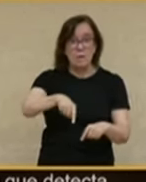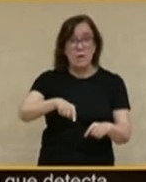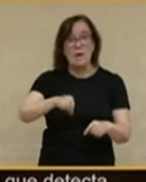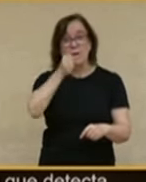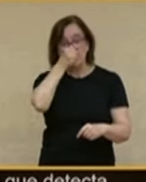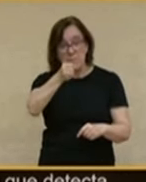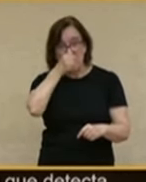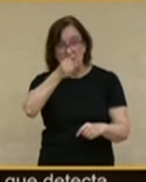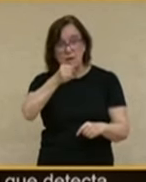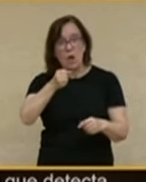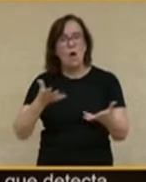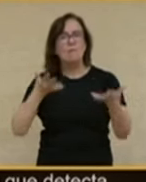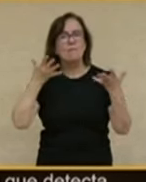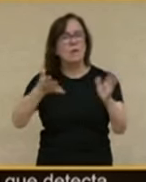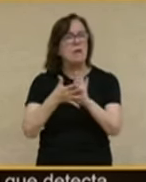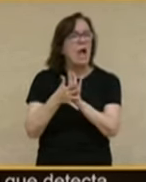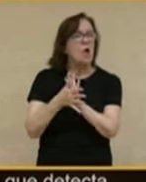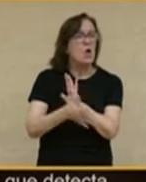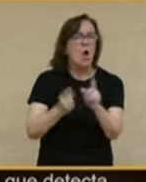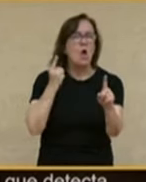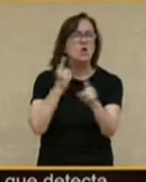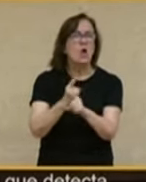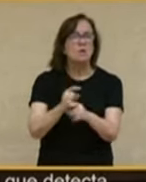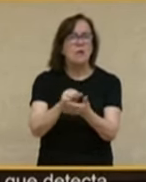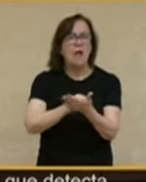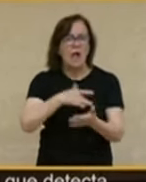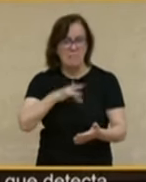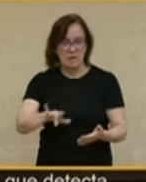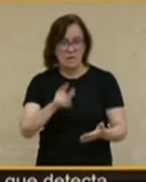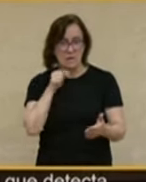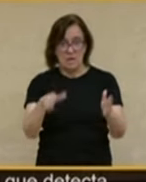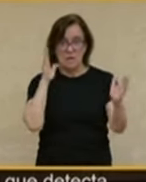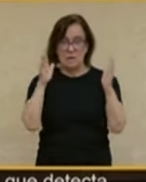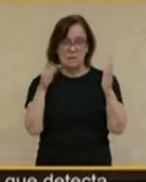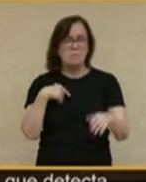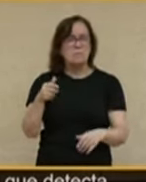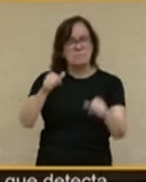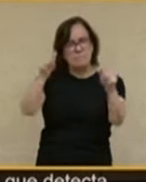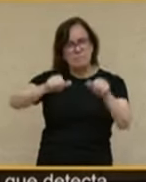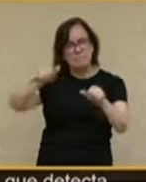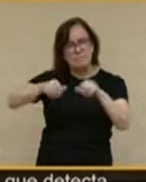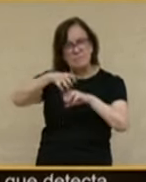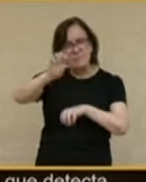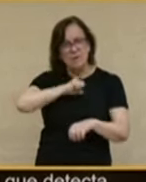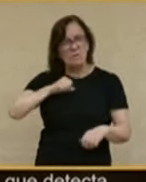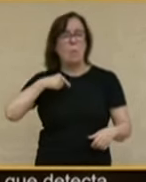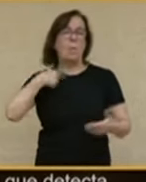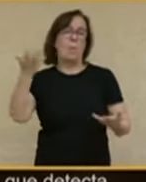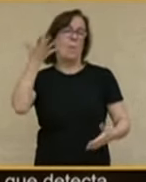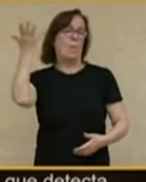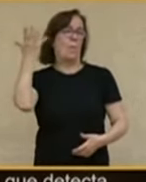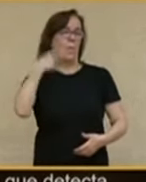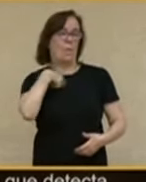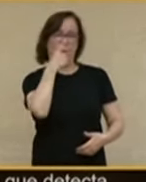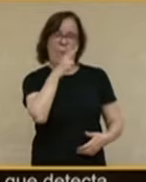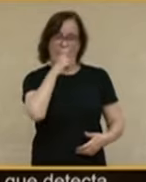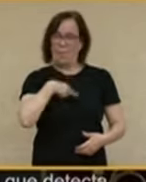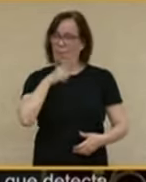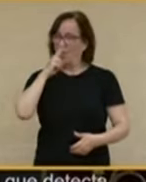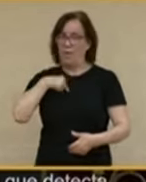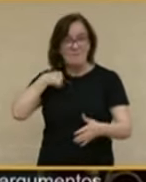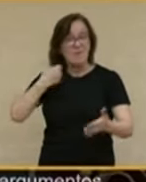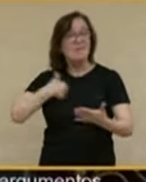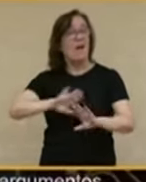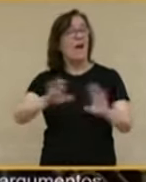Partido Socialista, ofrecía argumentos contra la amnistía. En este tiempo también hemos escuchado al independentismo jactarse de haber llegado a este punto. Lo hemos